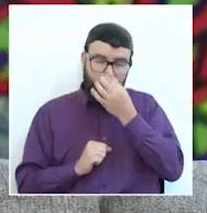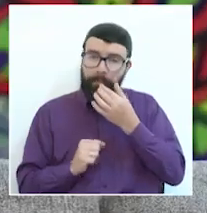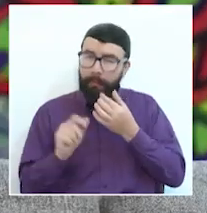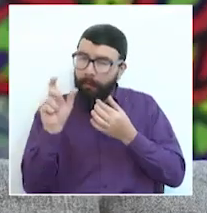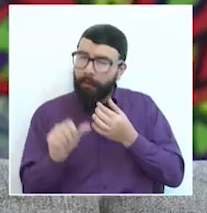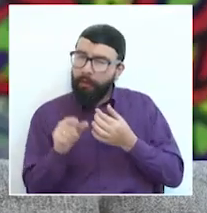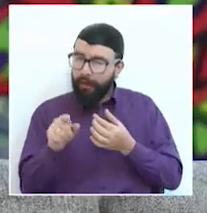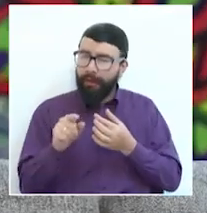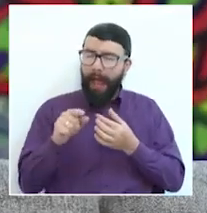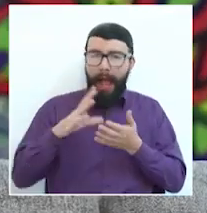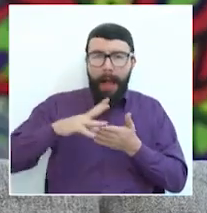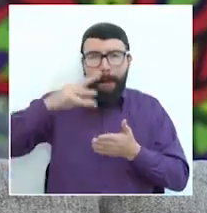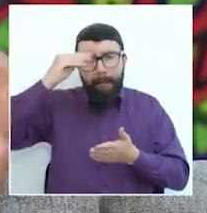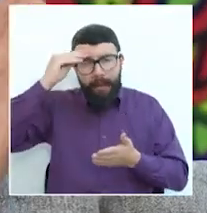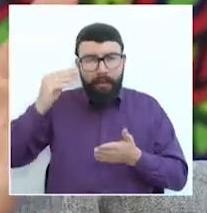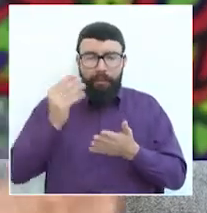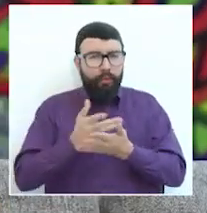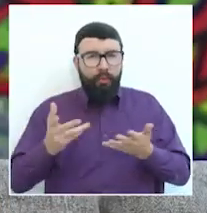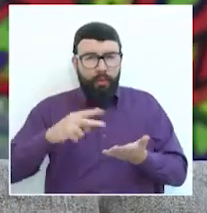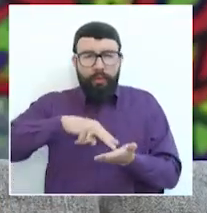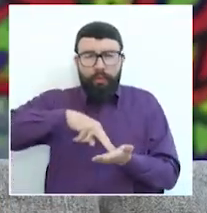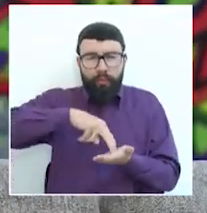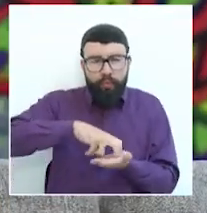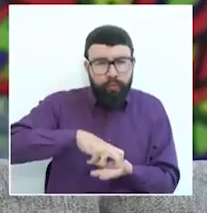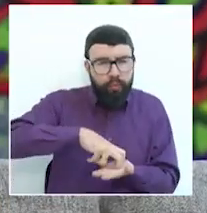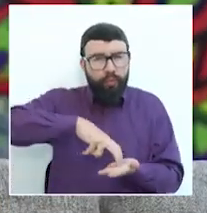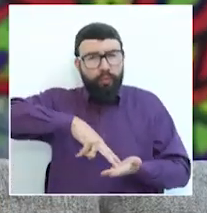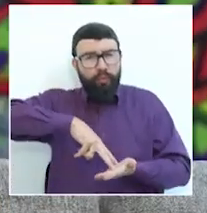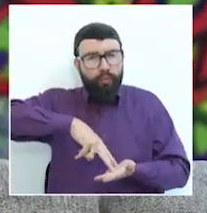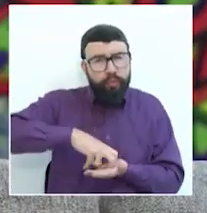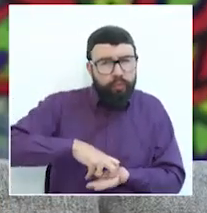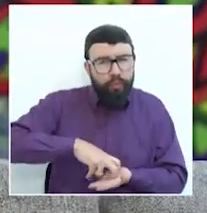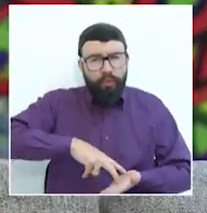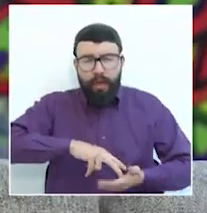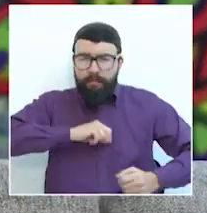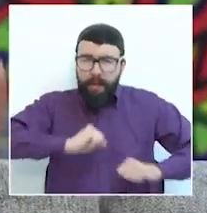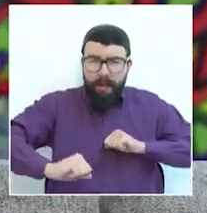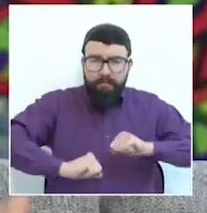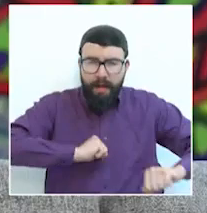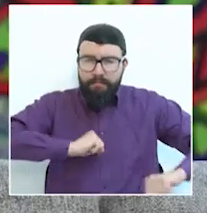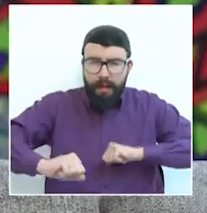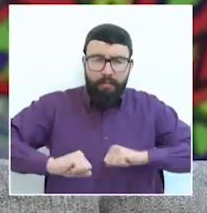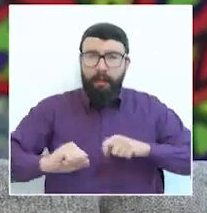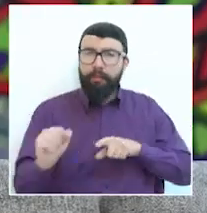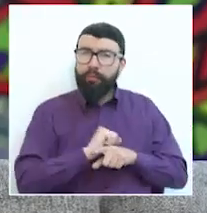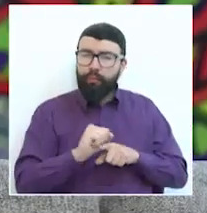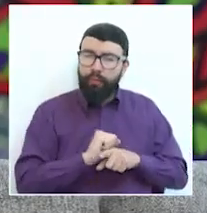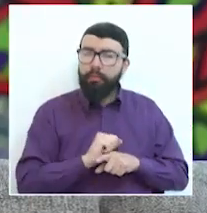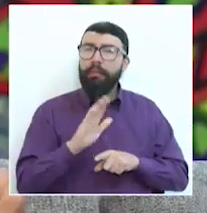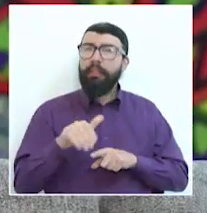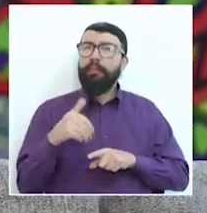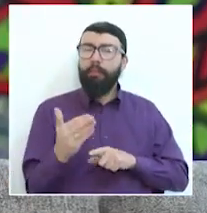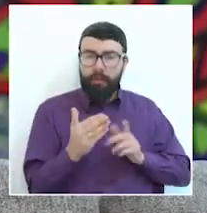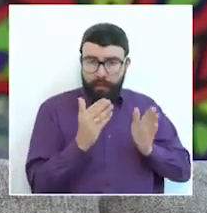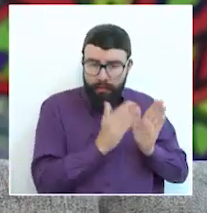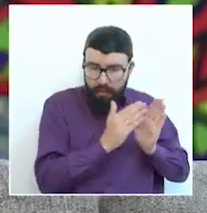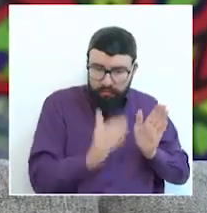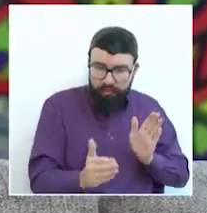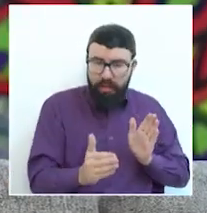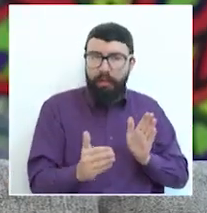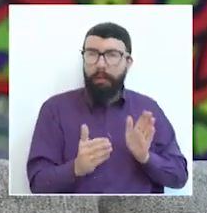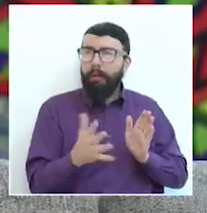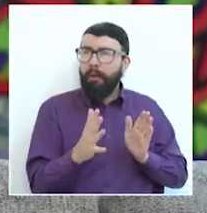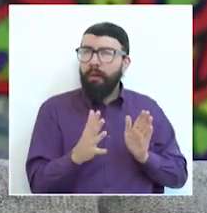aprender una serie de movimientos, ¿sí? Tanto la teoría como la práctica del movimiento, y luego hacemos unos entrenamientos cortos que no duran más